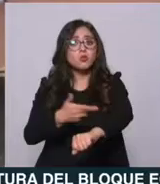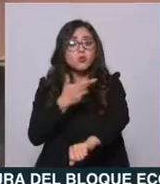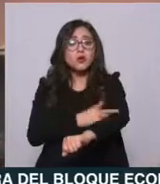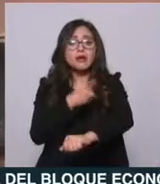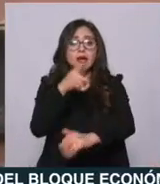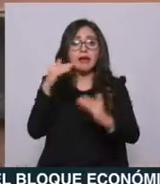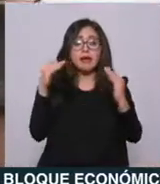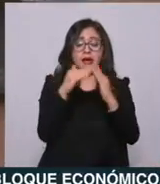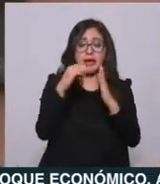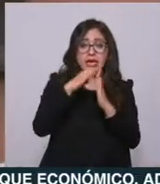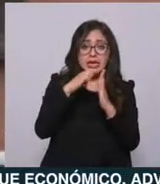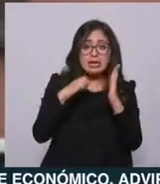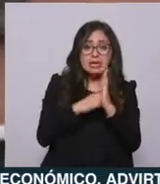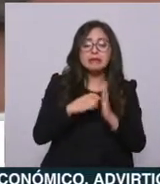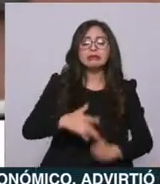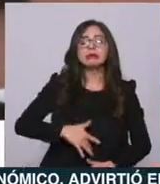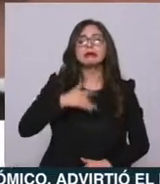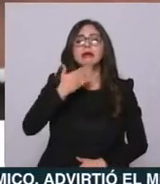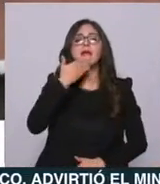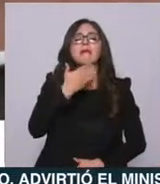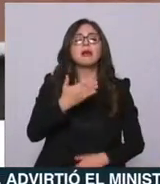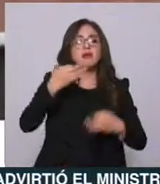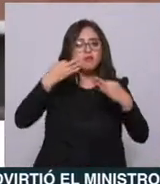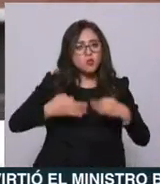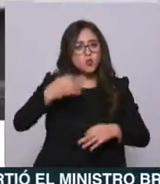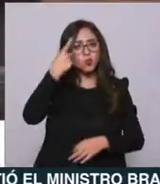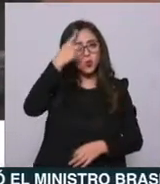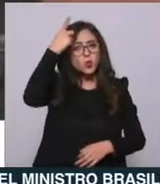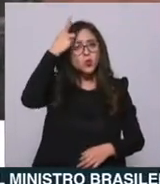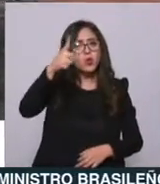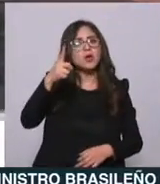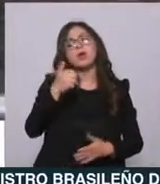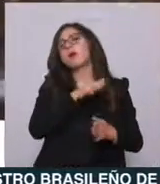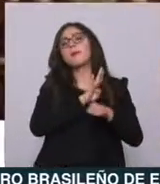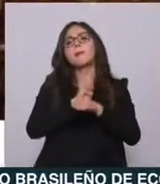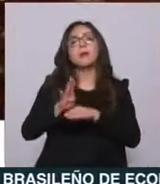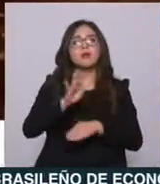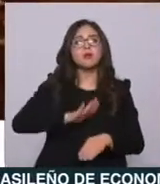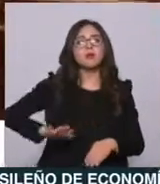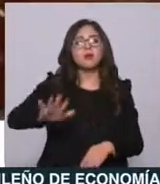tranquilidad de saberse el dueño legítimo de un patrimonio que beneficia a toda la familia.